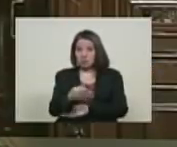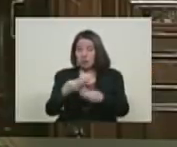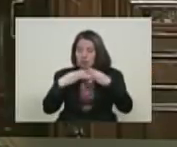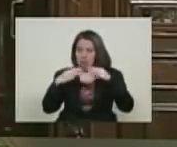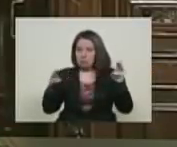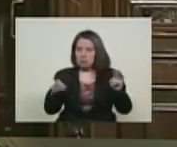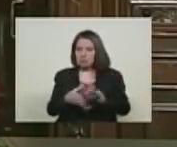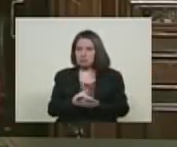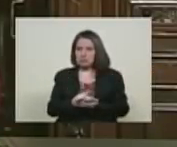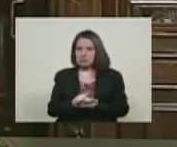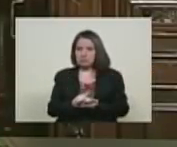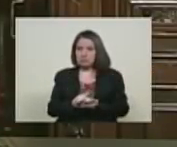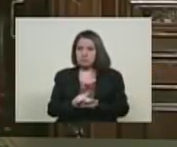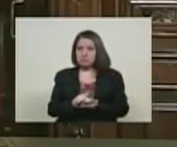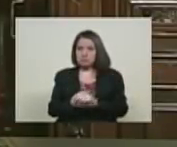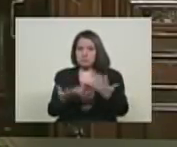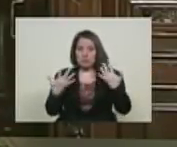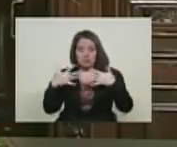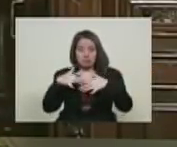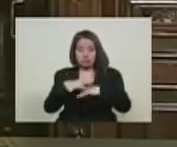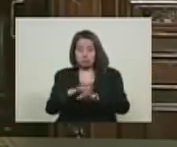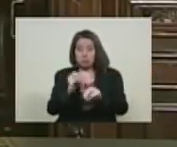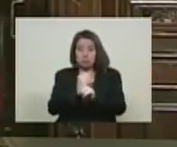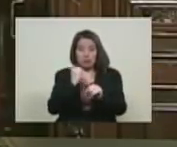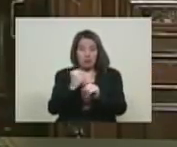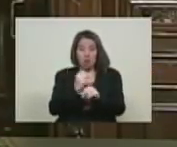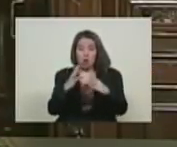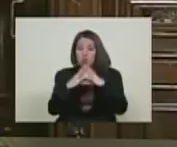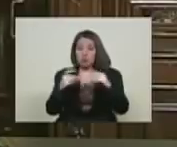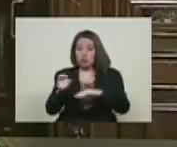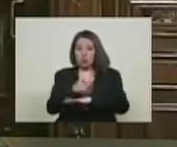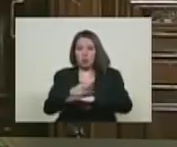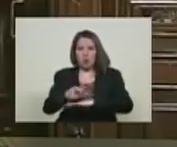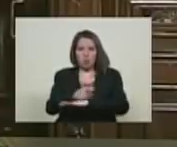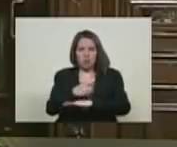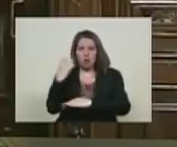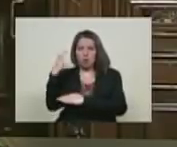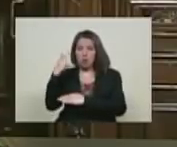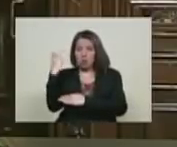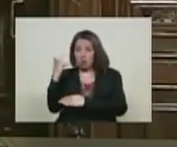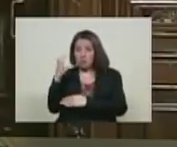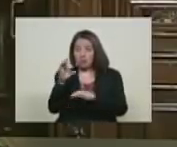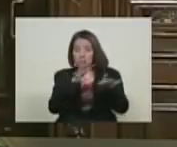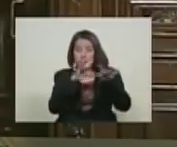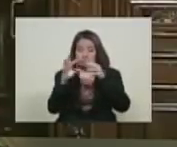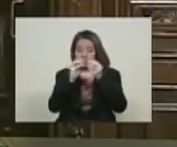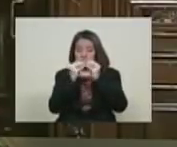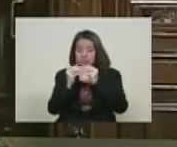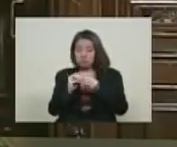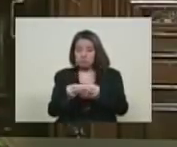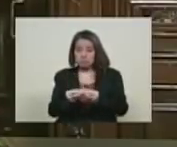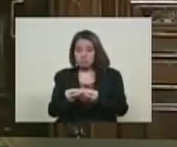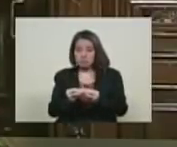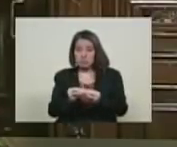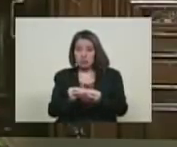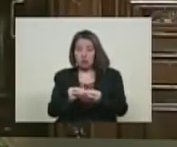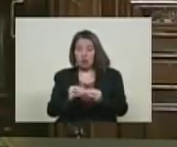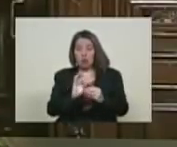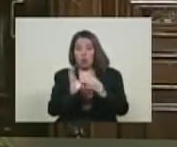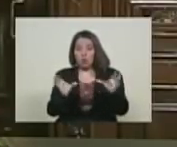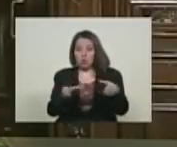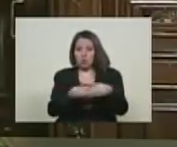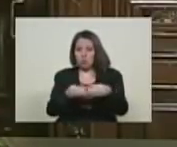el involucramiento directo de todo el gobierno de Colombia en esto, el involucramiento de fuerzas militares y